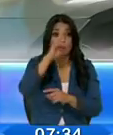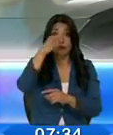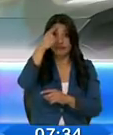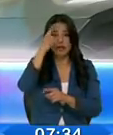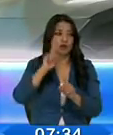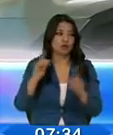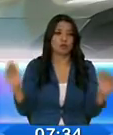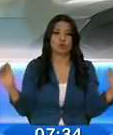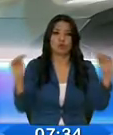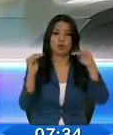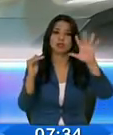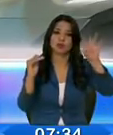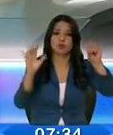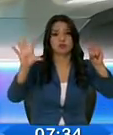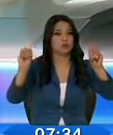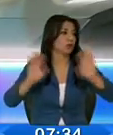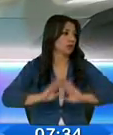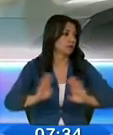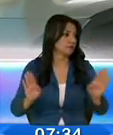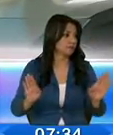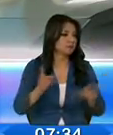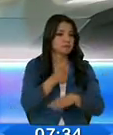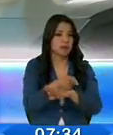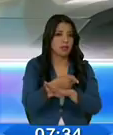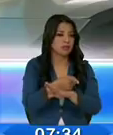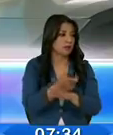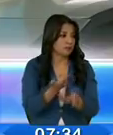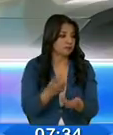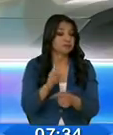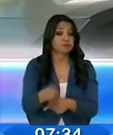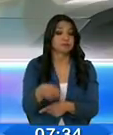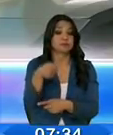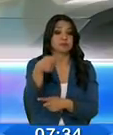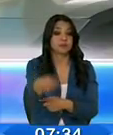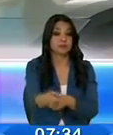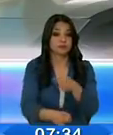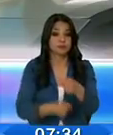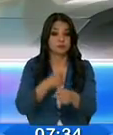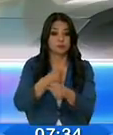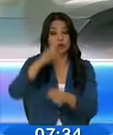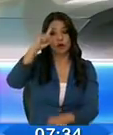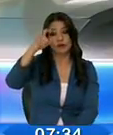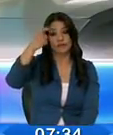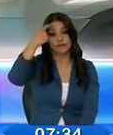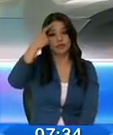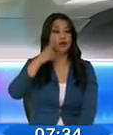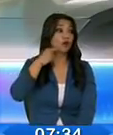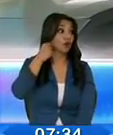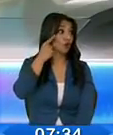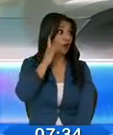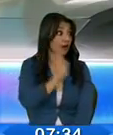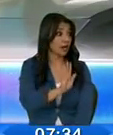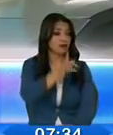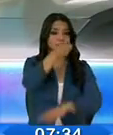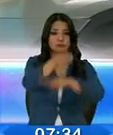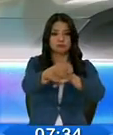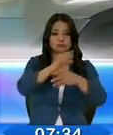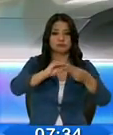se equipara, 50-50. El año siguiente, en el gobierno de Correa, se dicta el